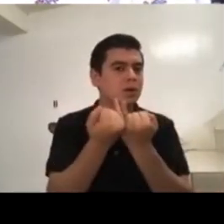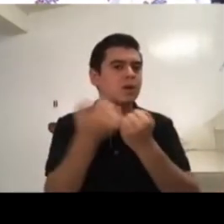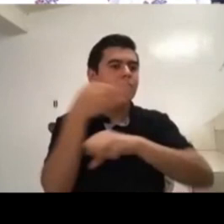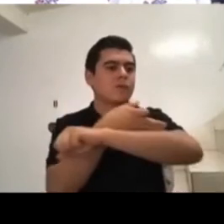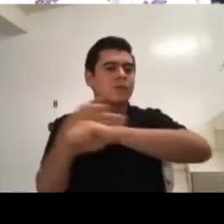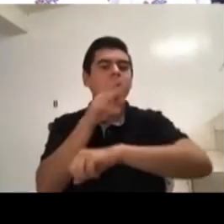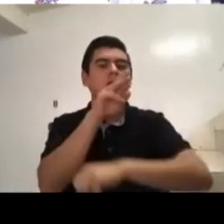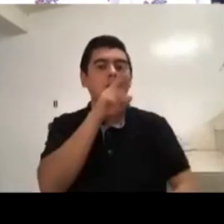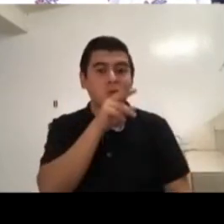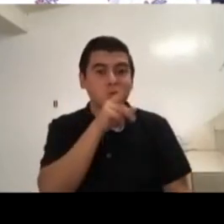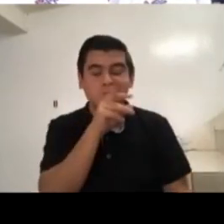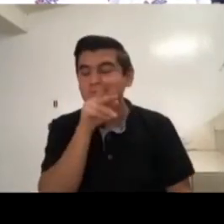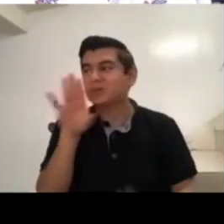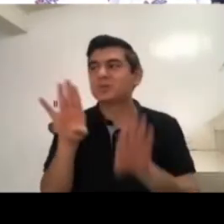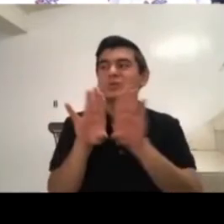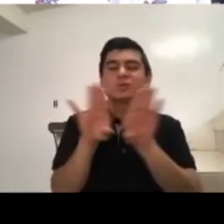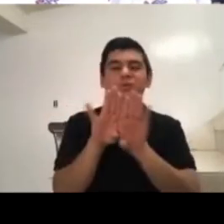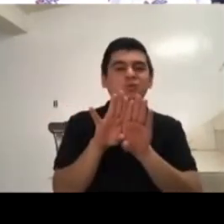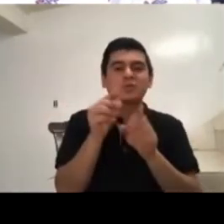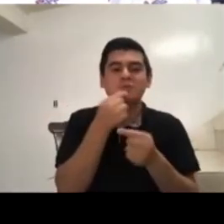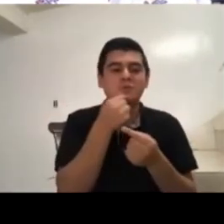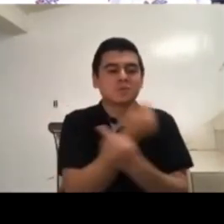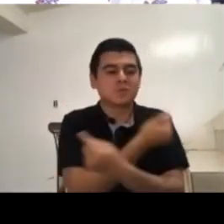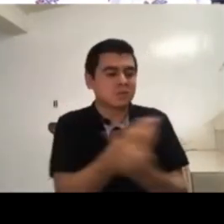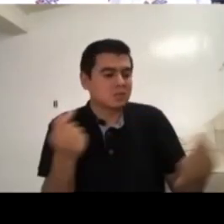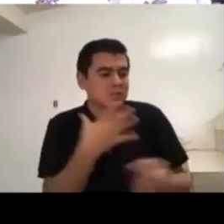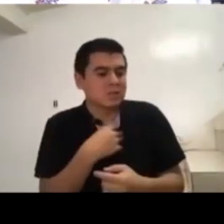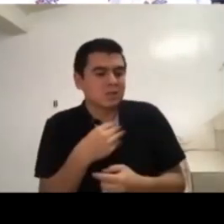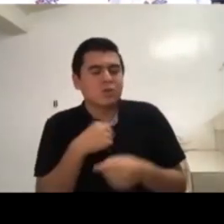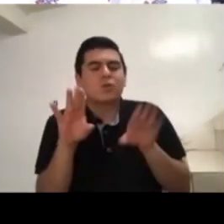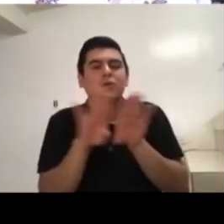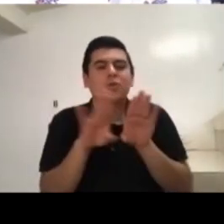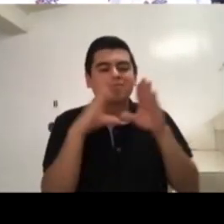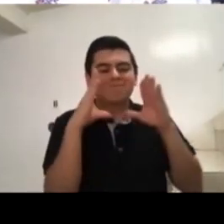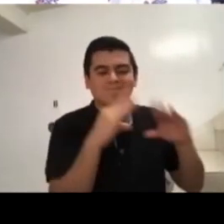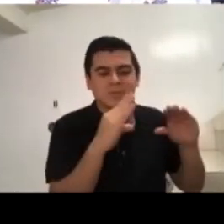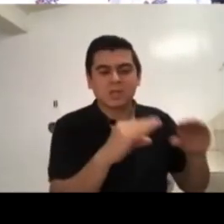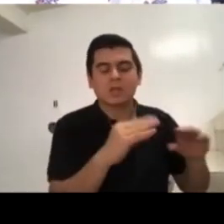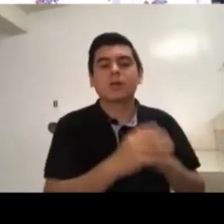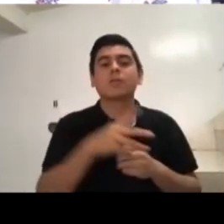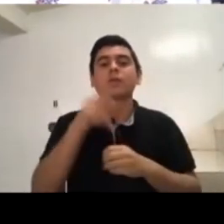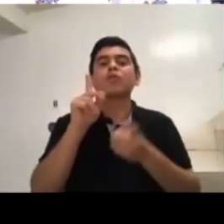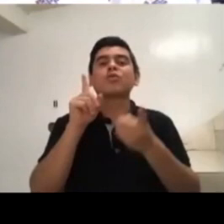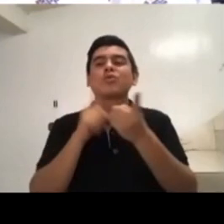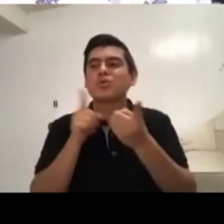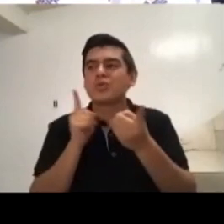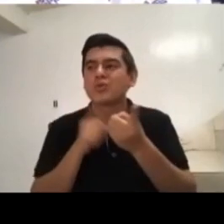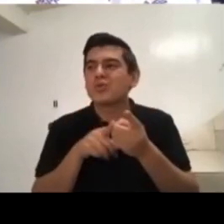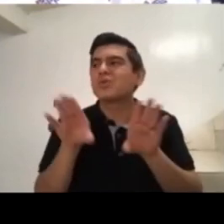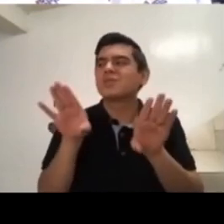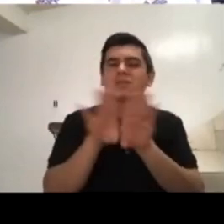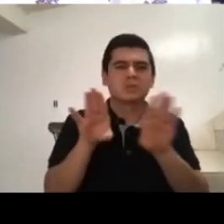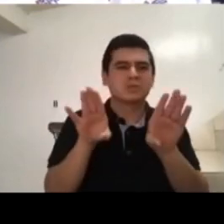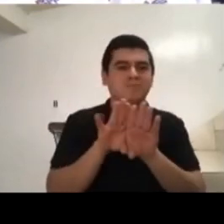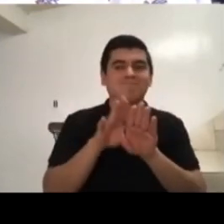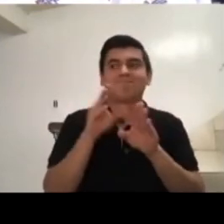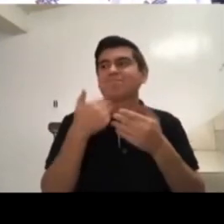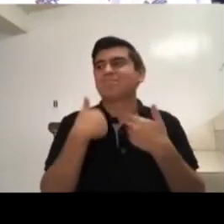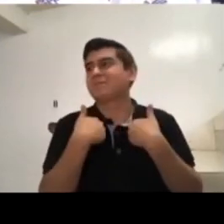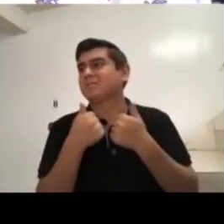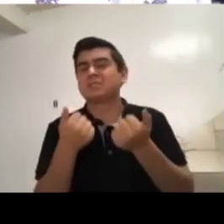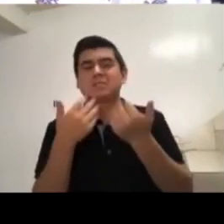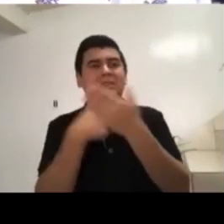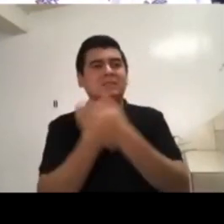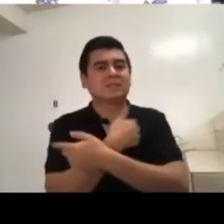hijos e hijas. Pero ¿dónde están los peligros? ¿Dónde están los contrastes que amenazan con